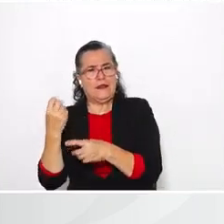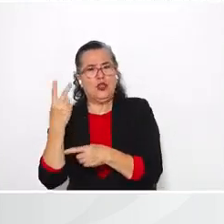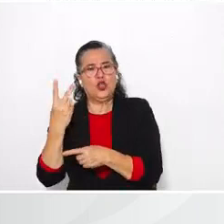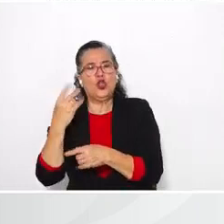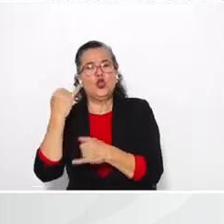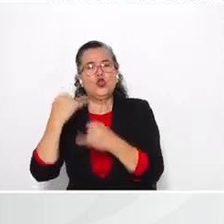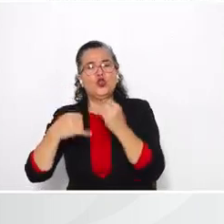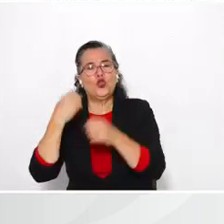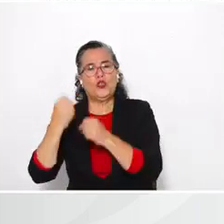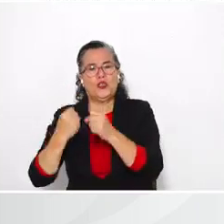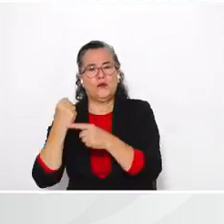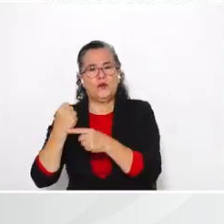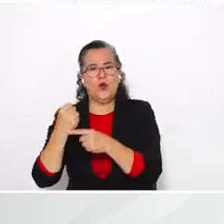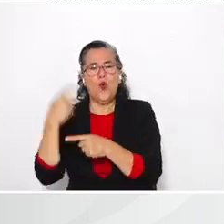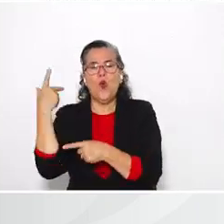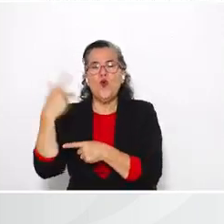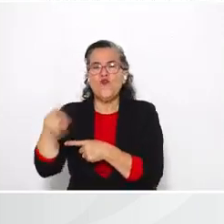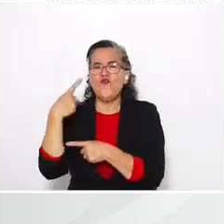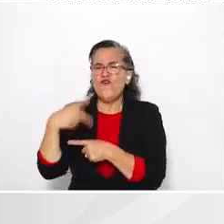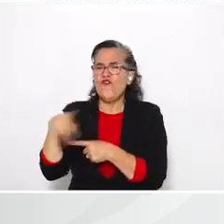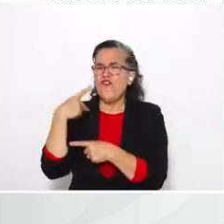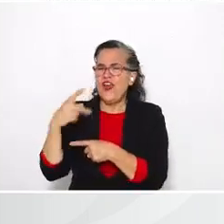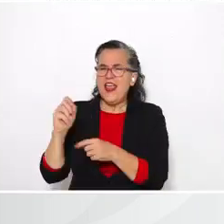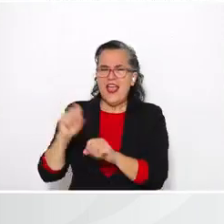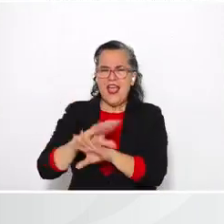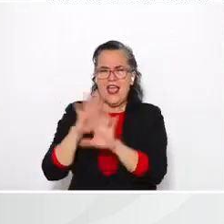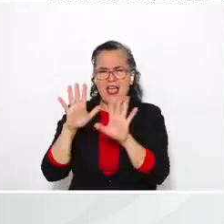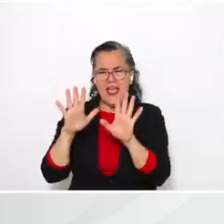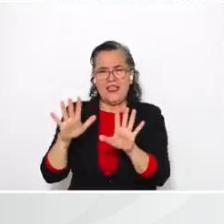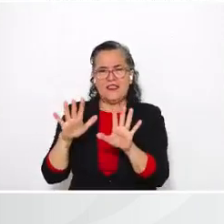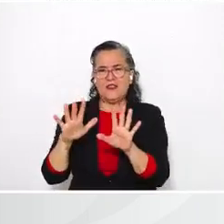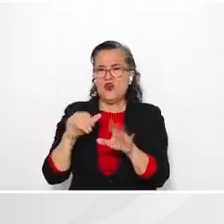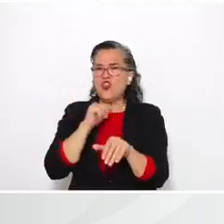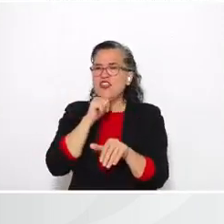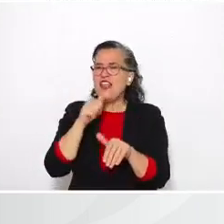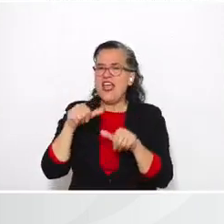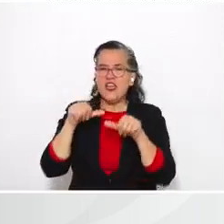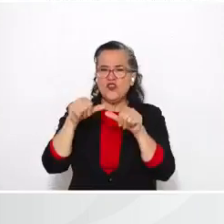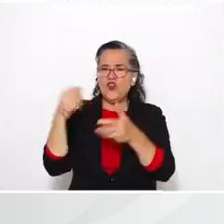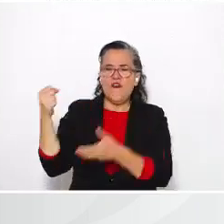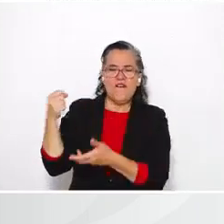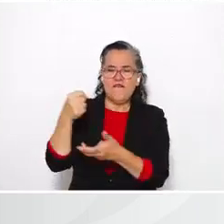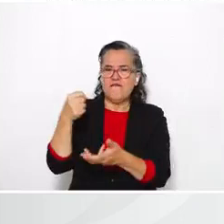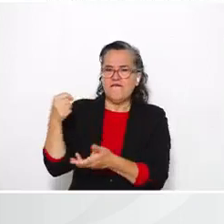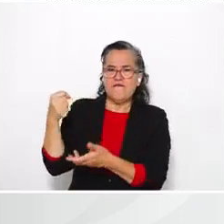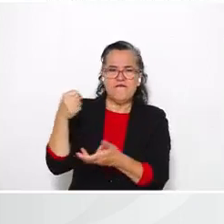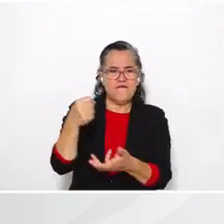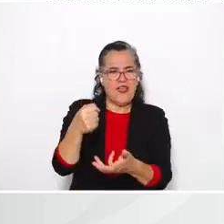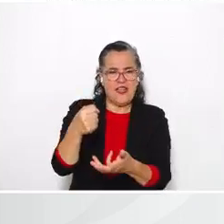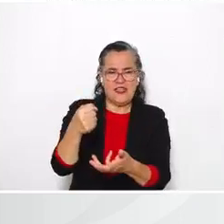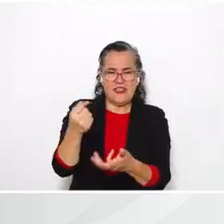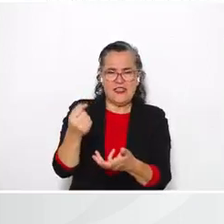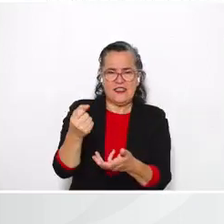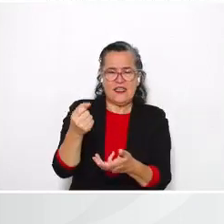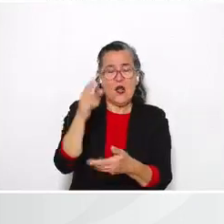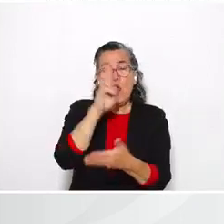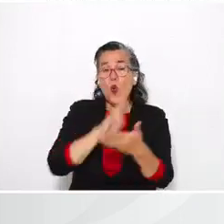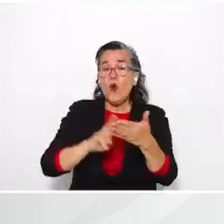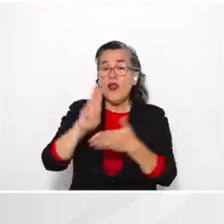dos últimos años de un riesgo inminente de insostenibilidad financiera de las universidades